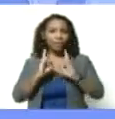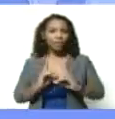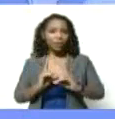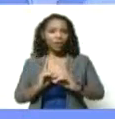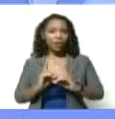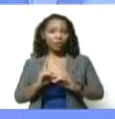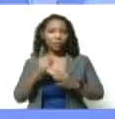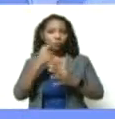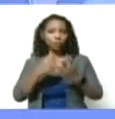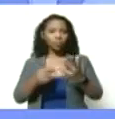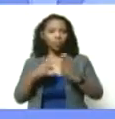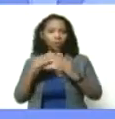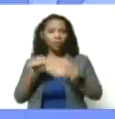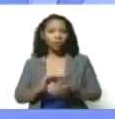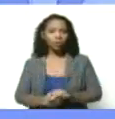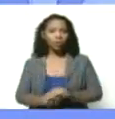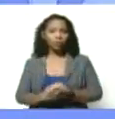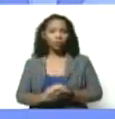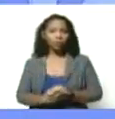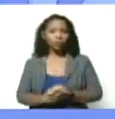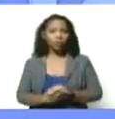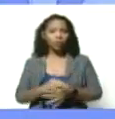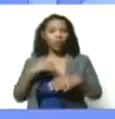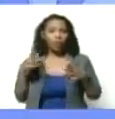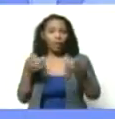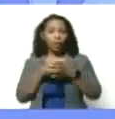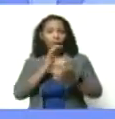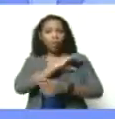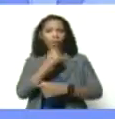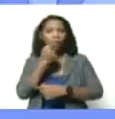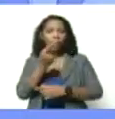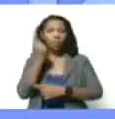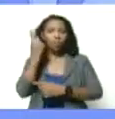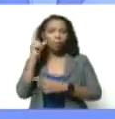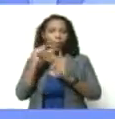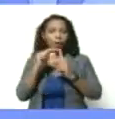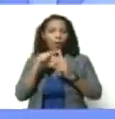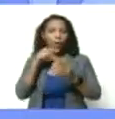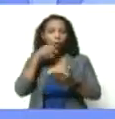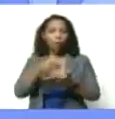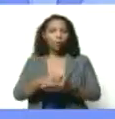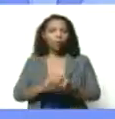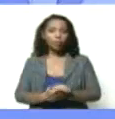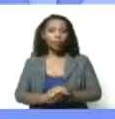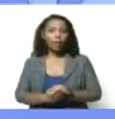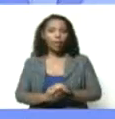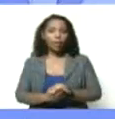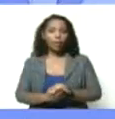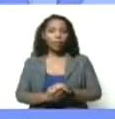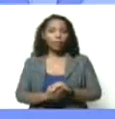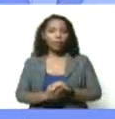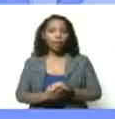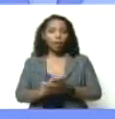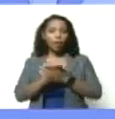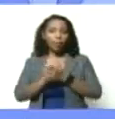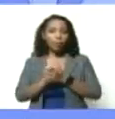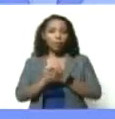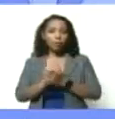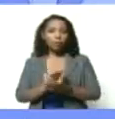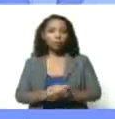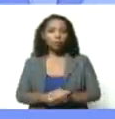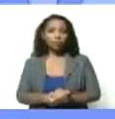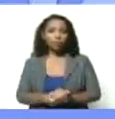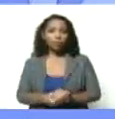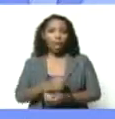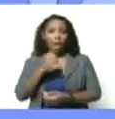Carreño, Infante, de la directiva, de que dijera unas palabras en nombre de los colegas. Y